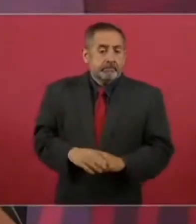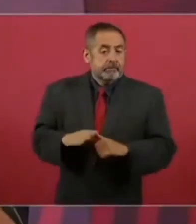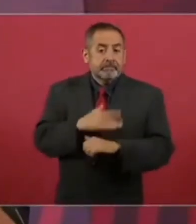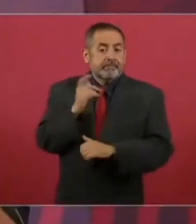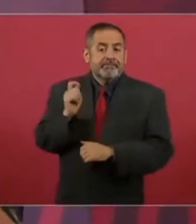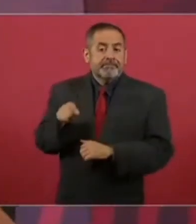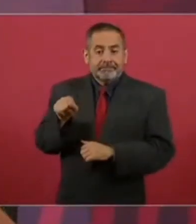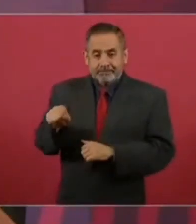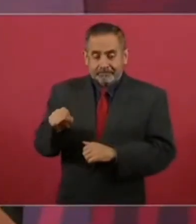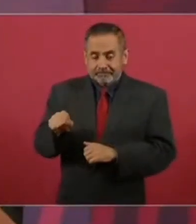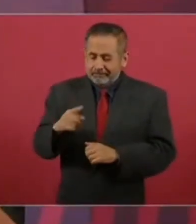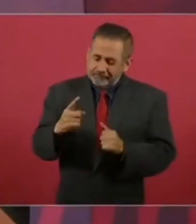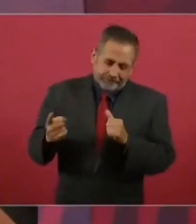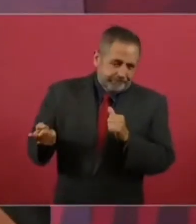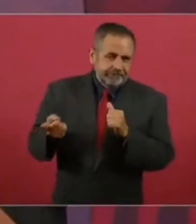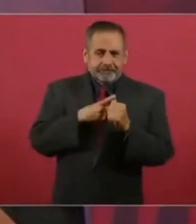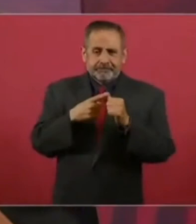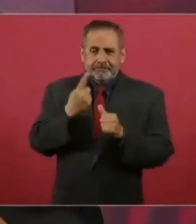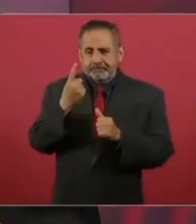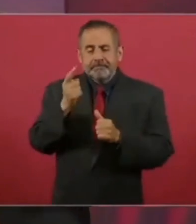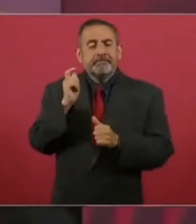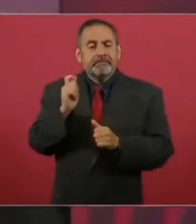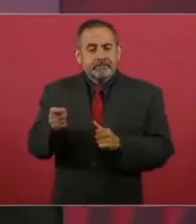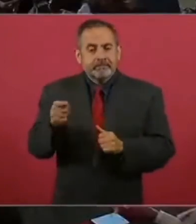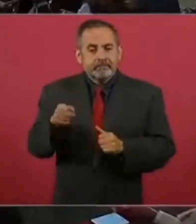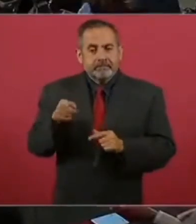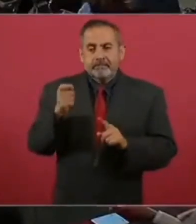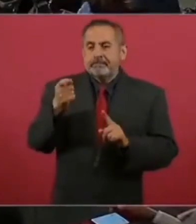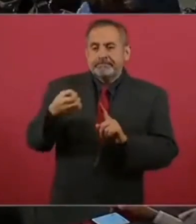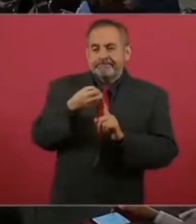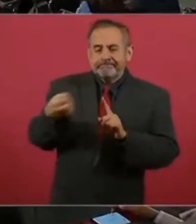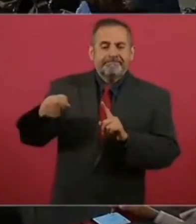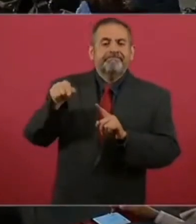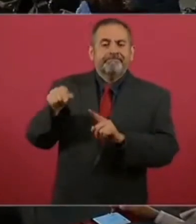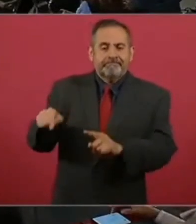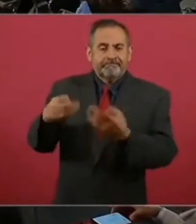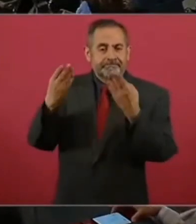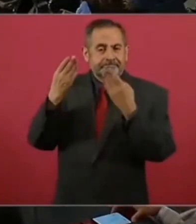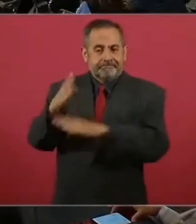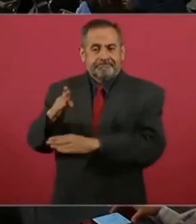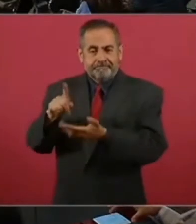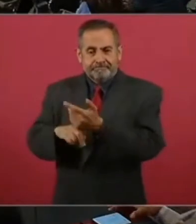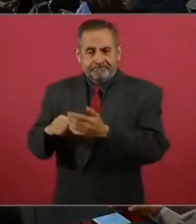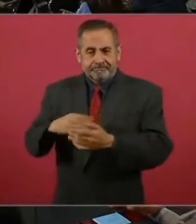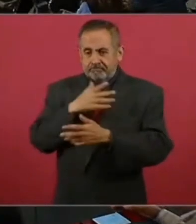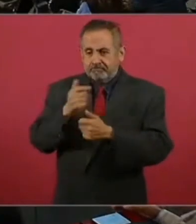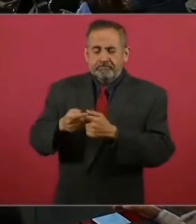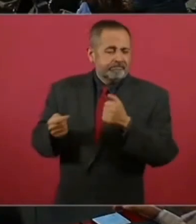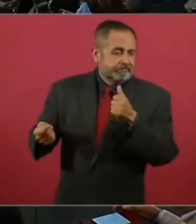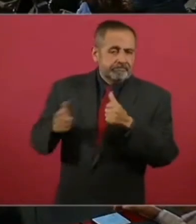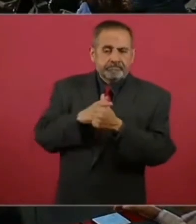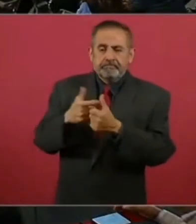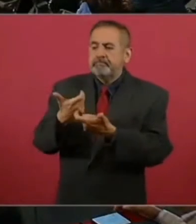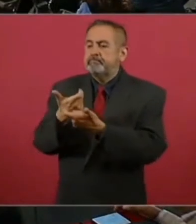Porque lo primero es que el Banco del Bienestar disperse